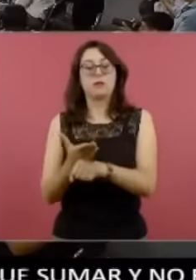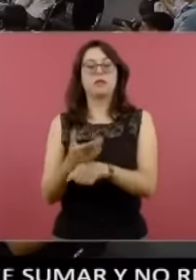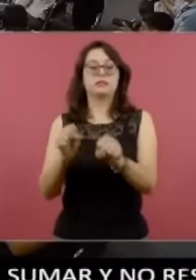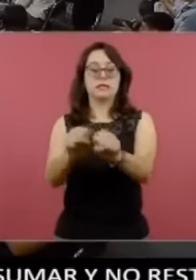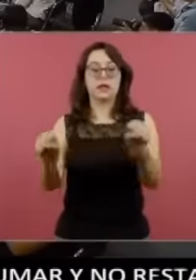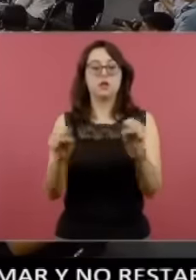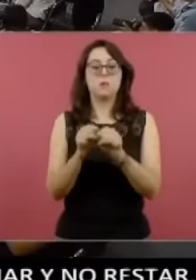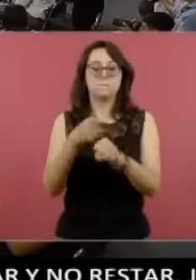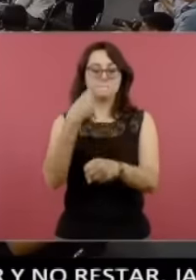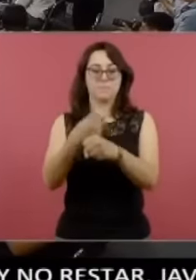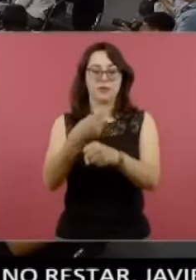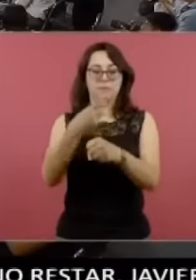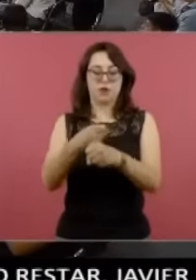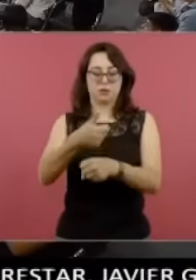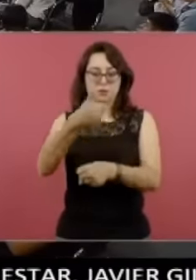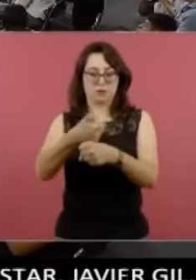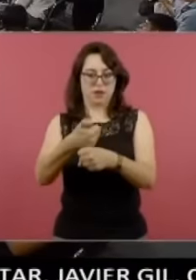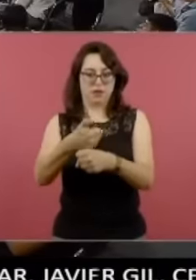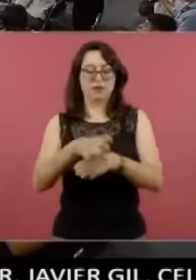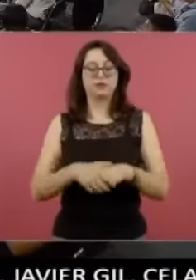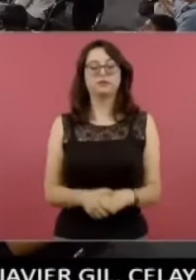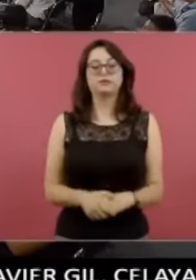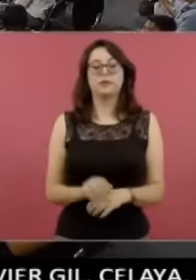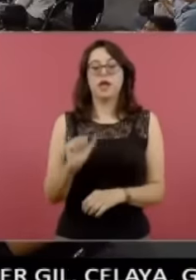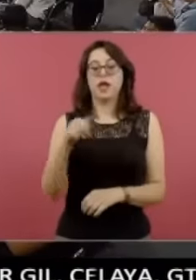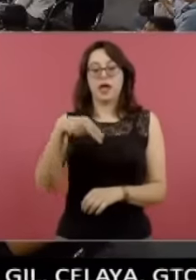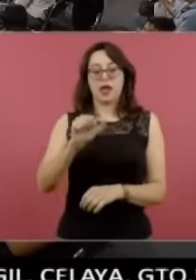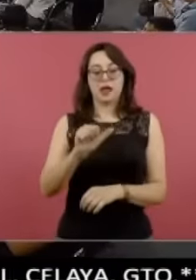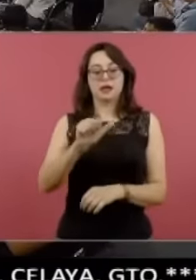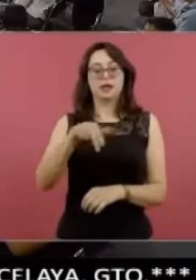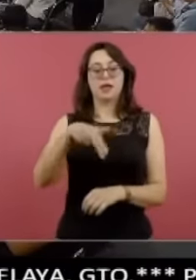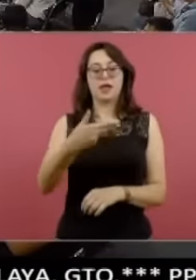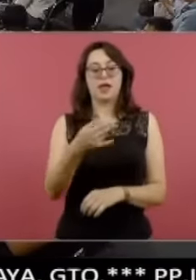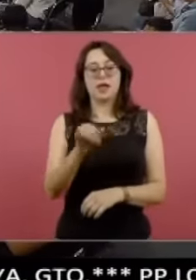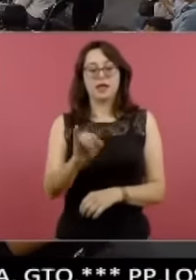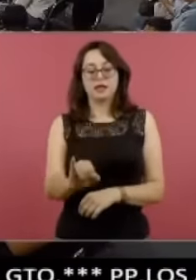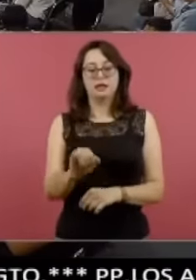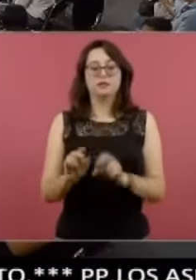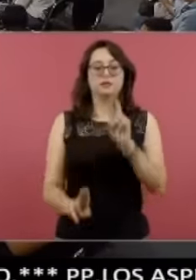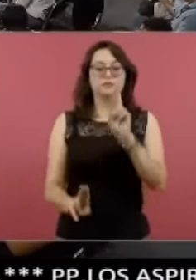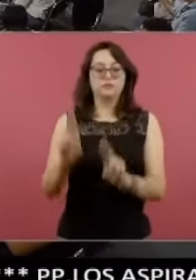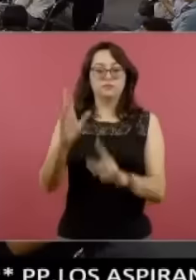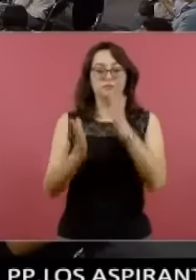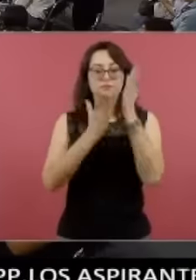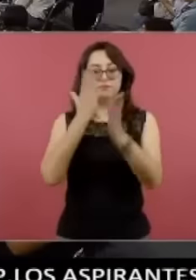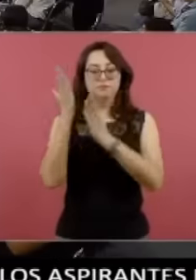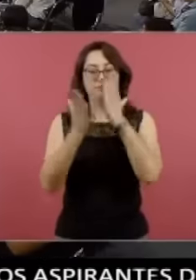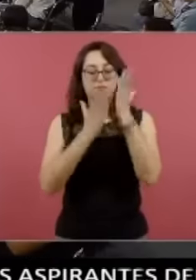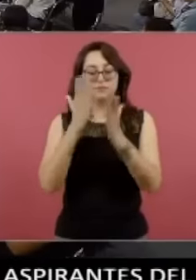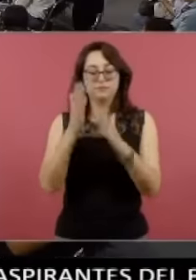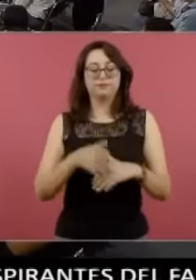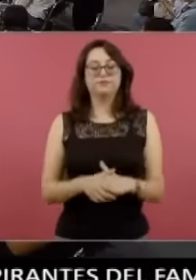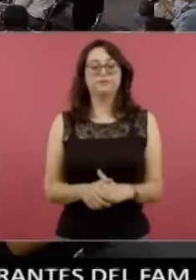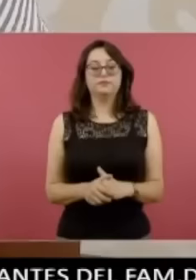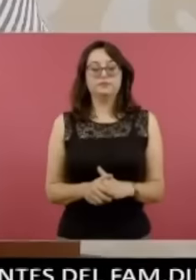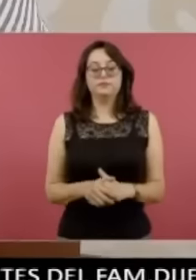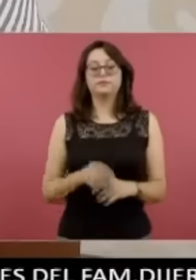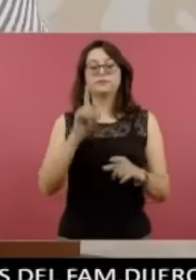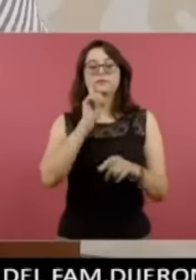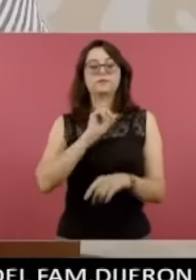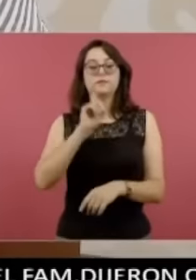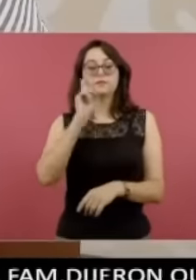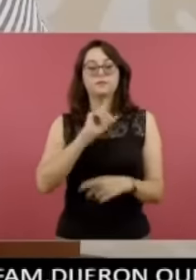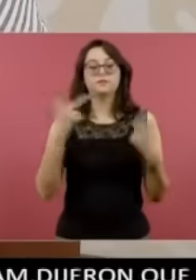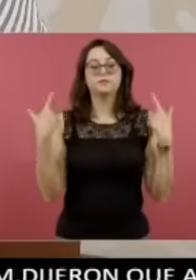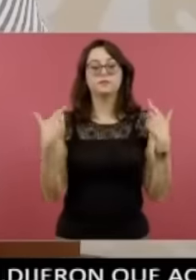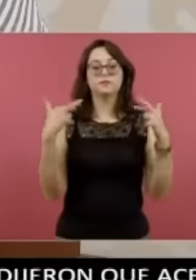relativa a estos contenidos de los libros de textos gratuitos que en efecto encabezó la secretaria de Educación Leticia Ramírez lo